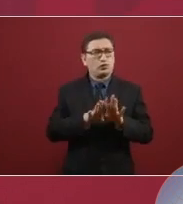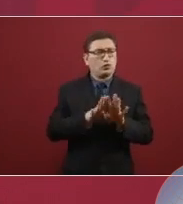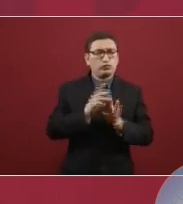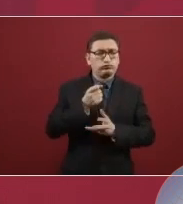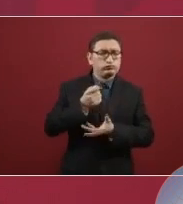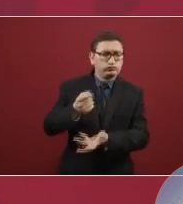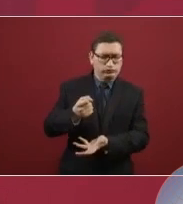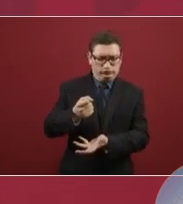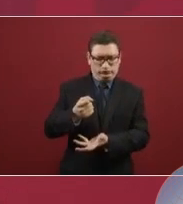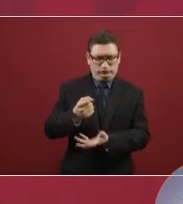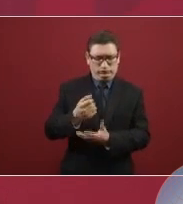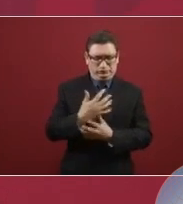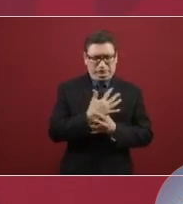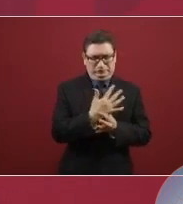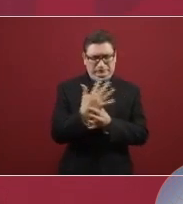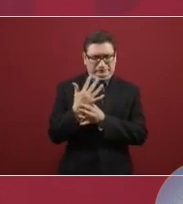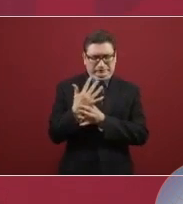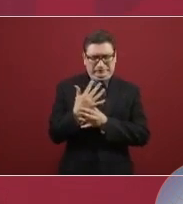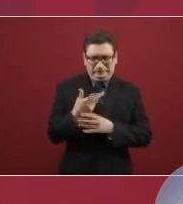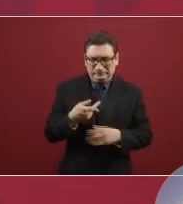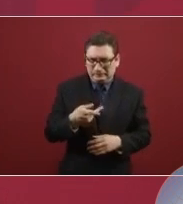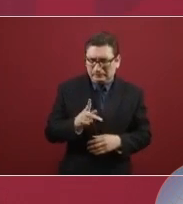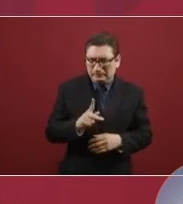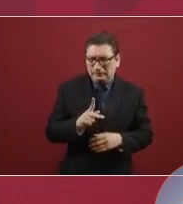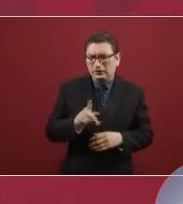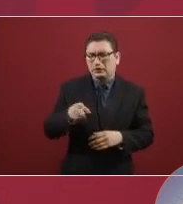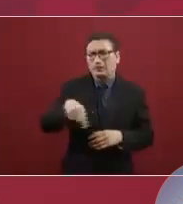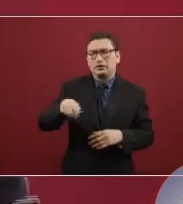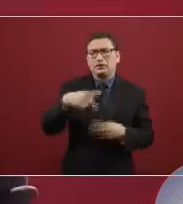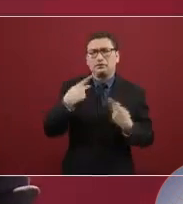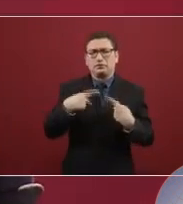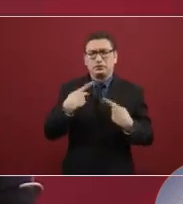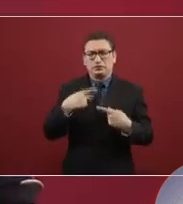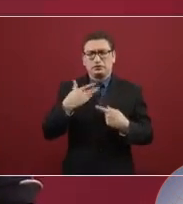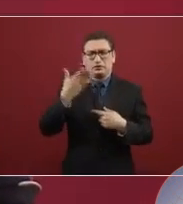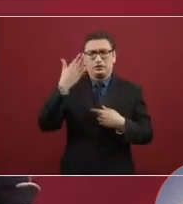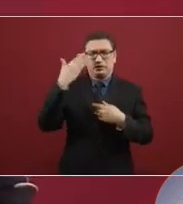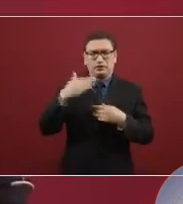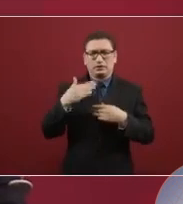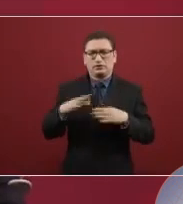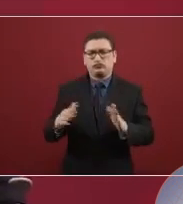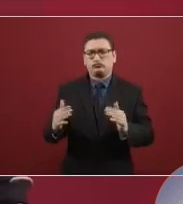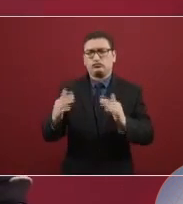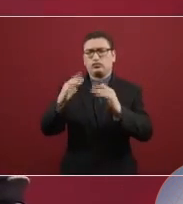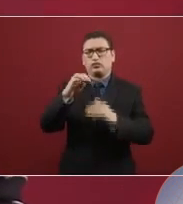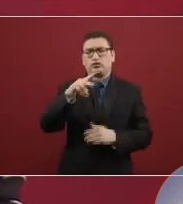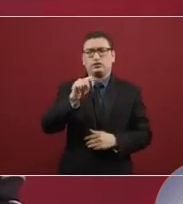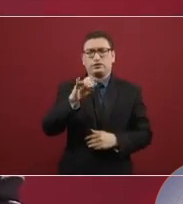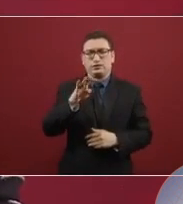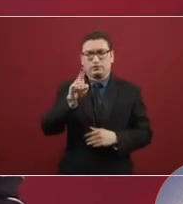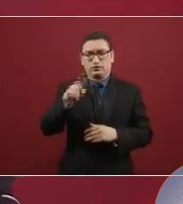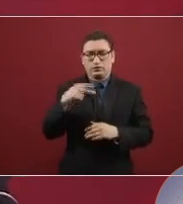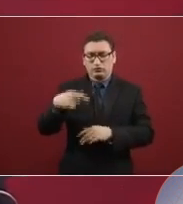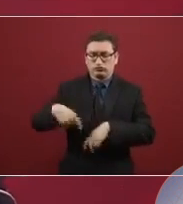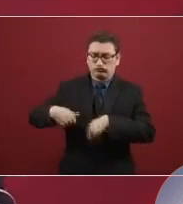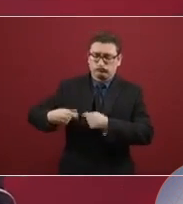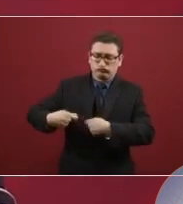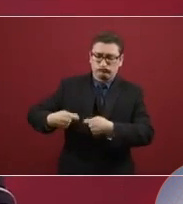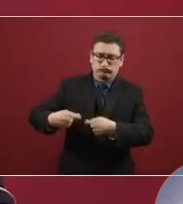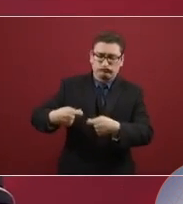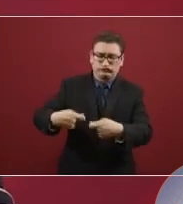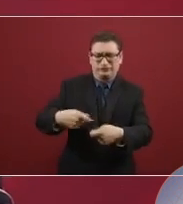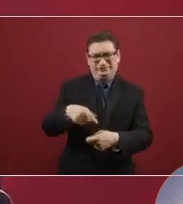Los Herederos de quienes construyeron Monte Albán que son de los